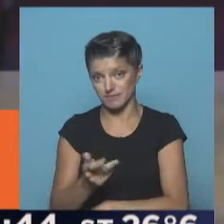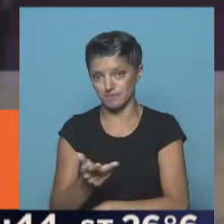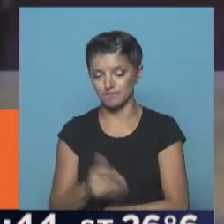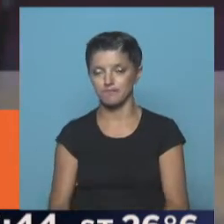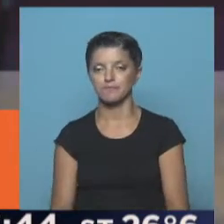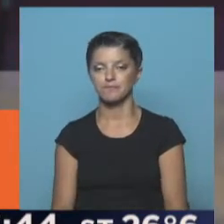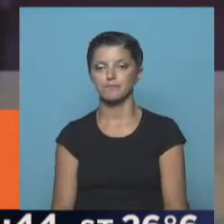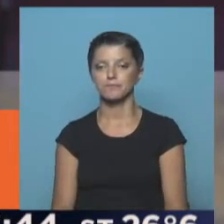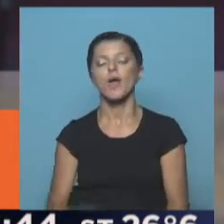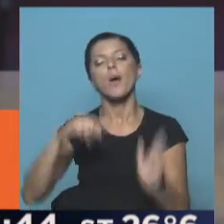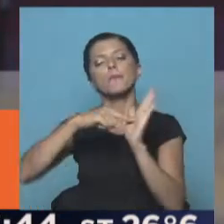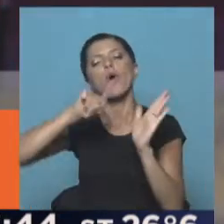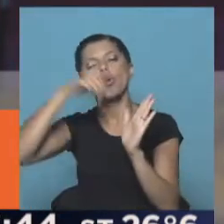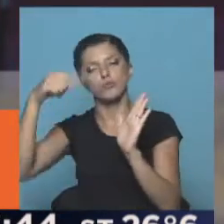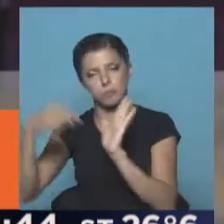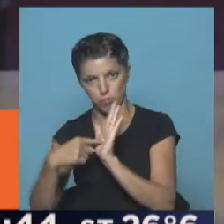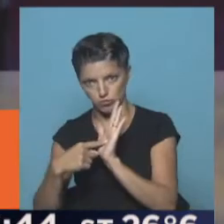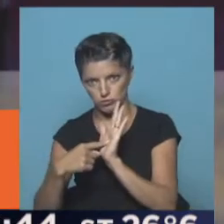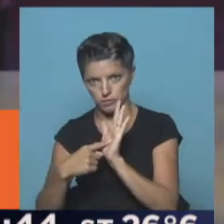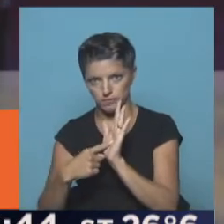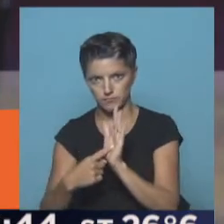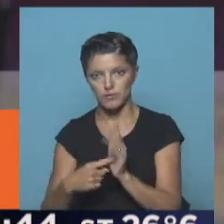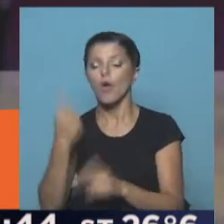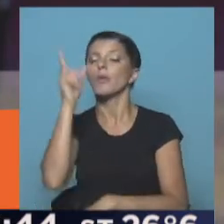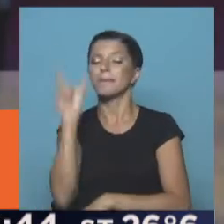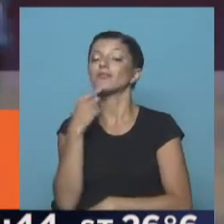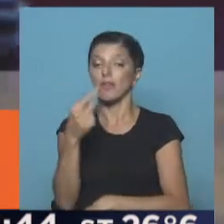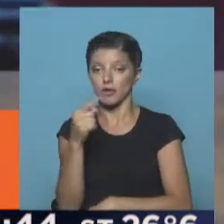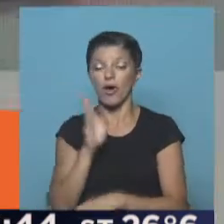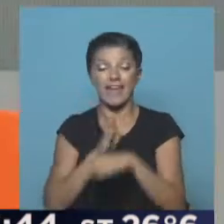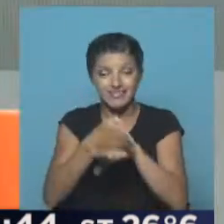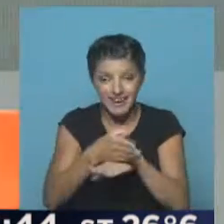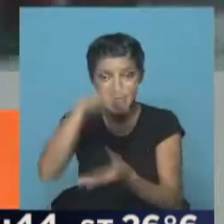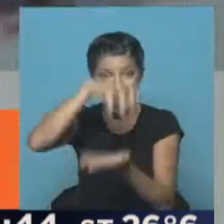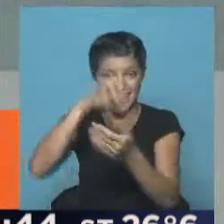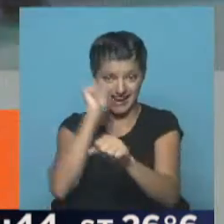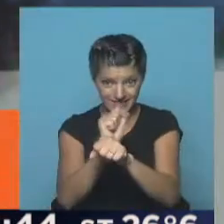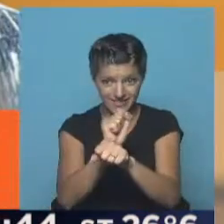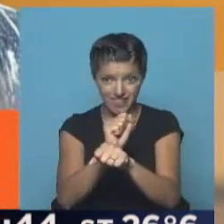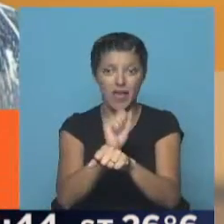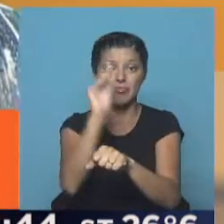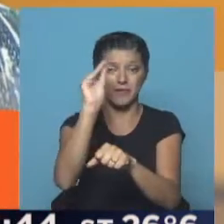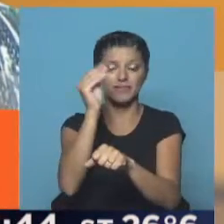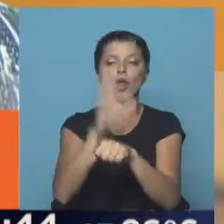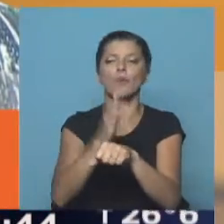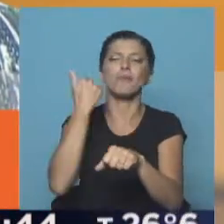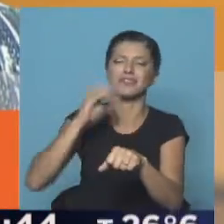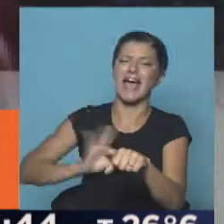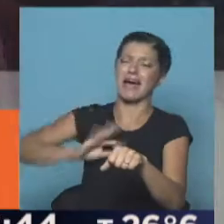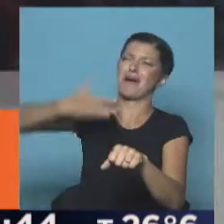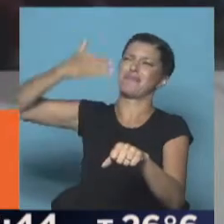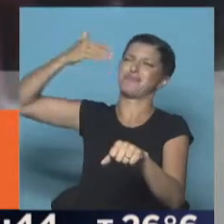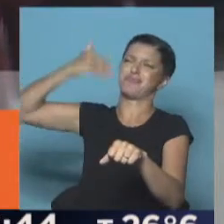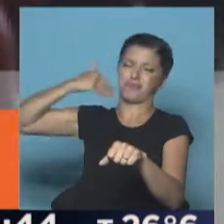hay otro dato, Human Rights Watch ha dicho, entrar en una cárcel de Brasil es más o menos como volver a la Edad Media. Hay otro dato que tiene que ver con